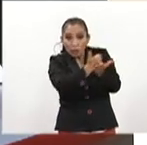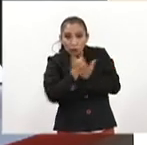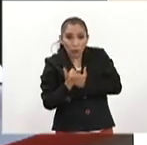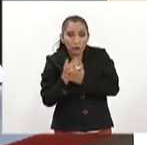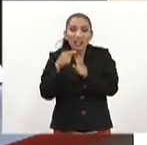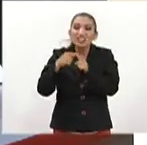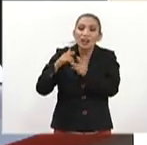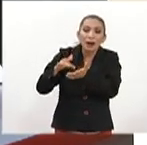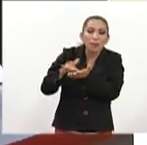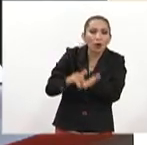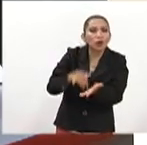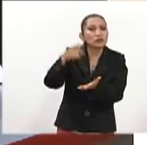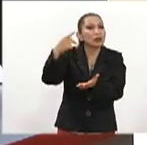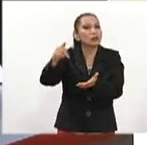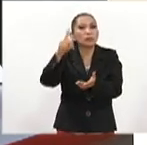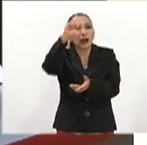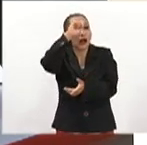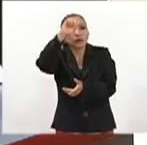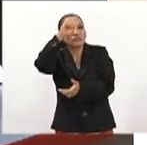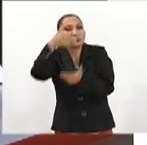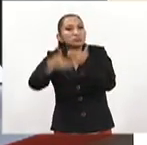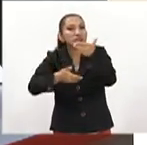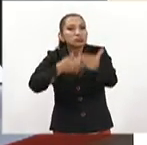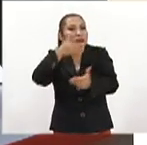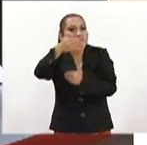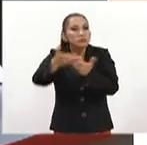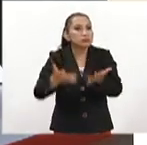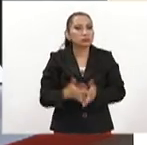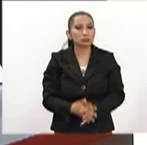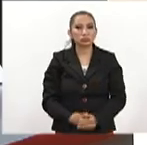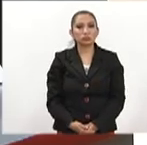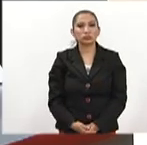¿Quiénes te apoyaron para también darte esa orientación y guía?